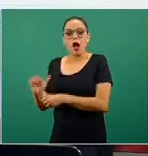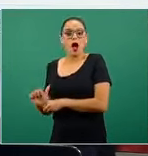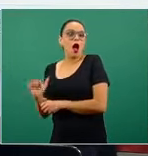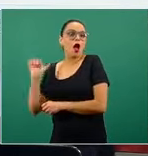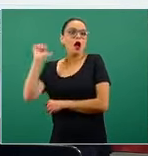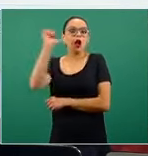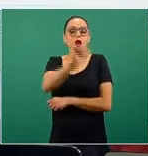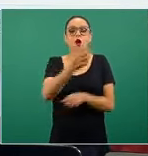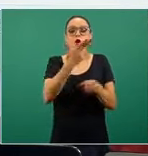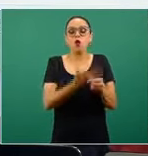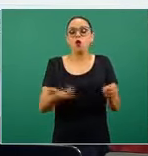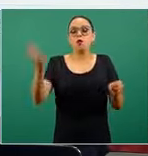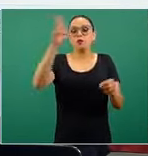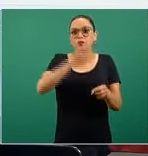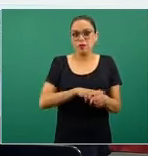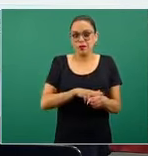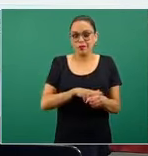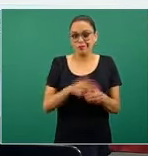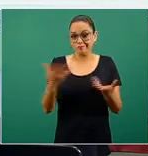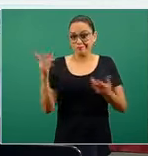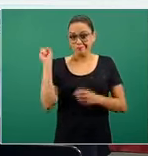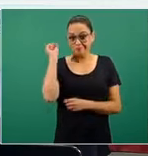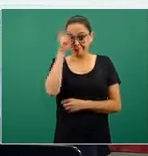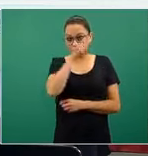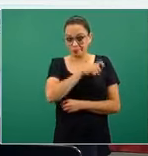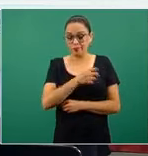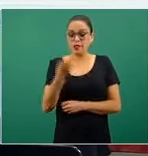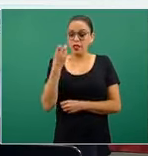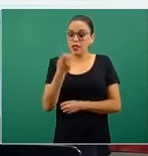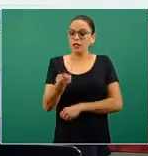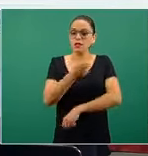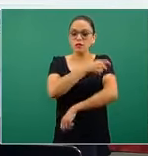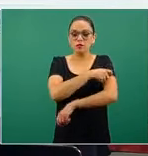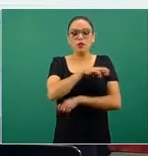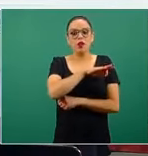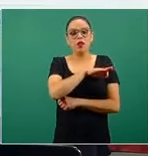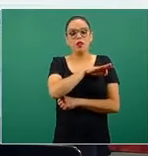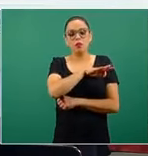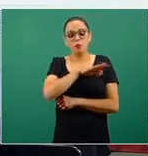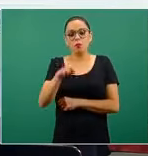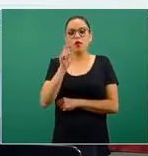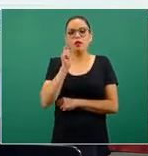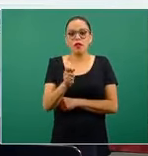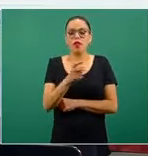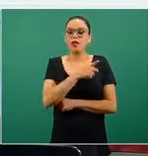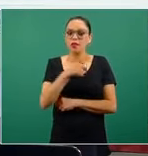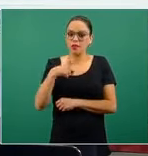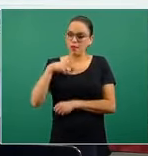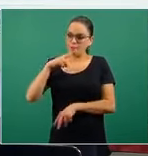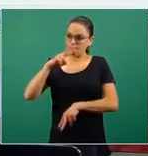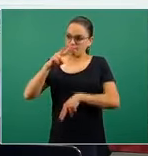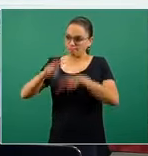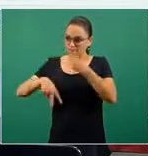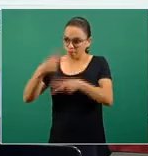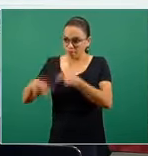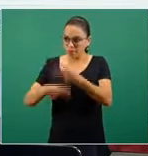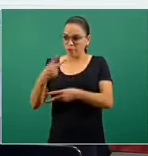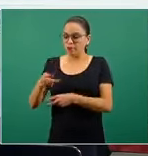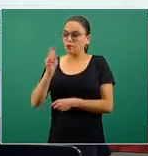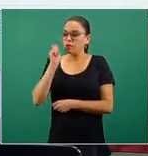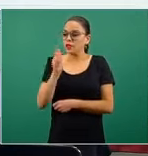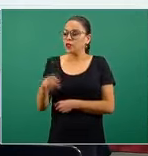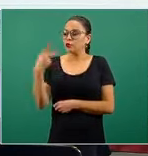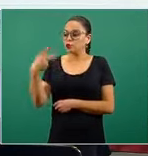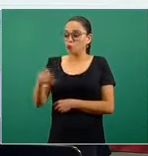un centro de salud, pues bueno, la vacuna debe de poder acercárseles lo más posible al